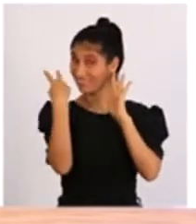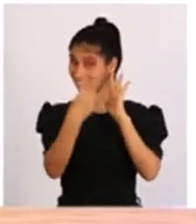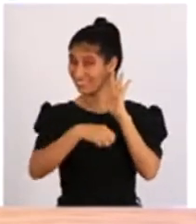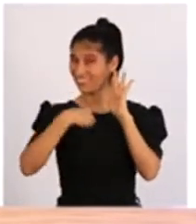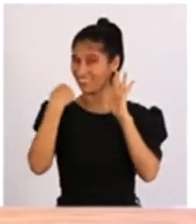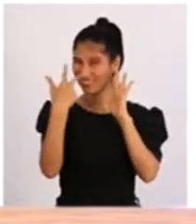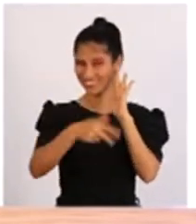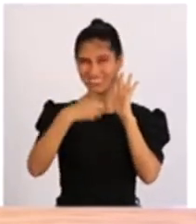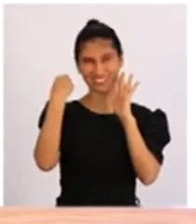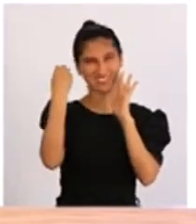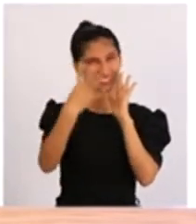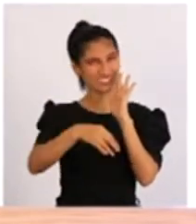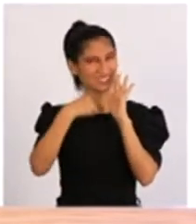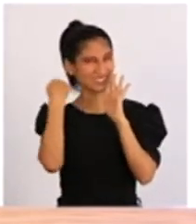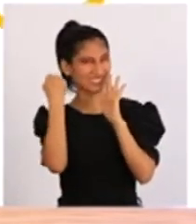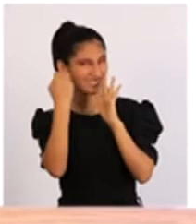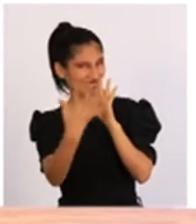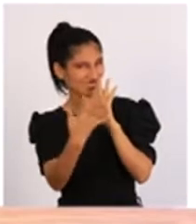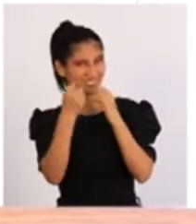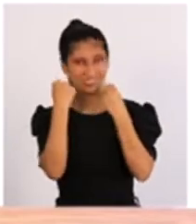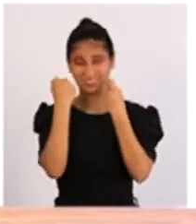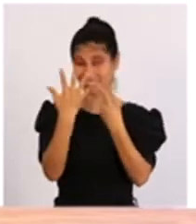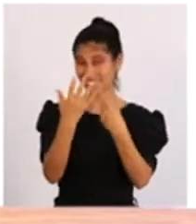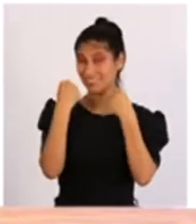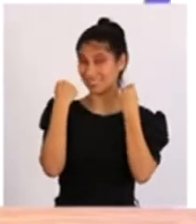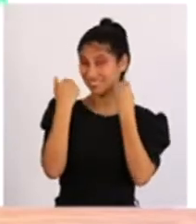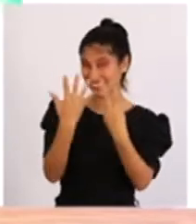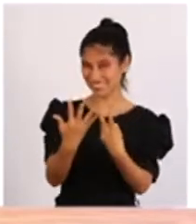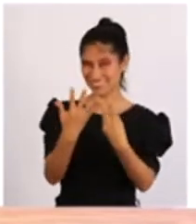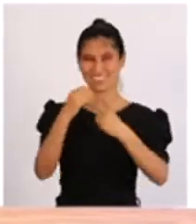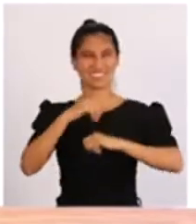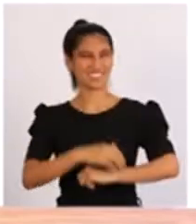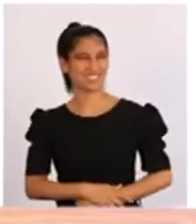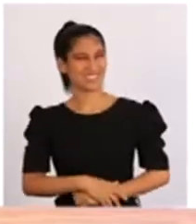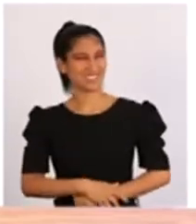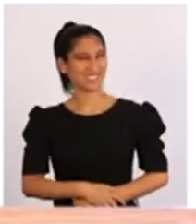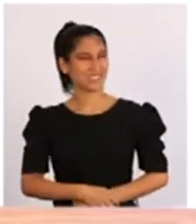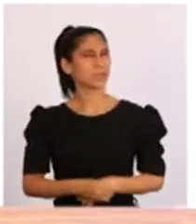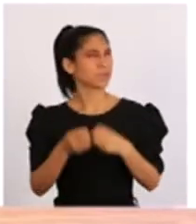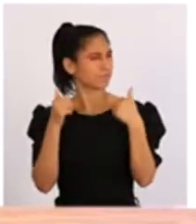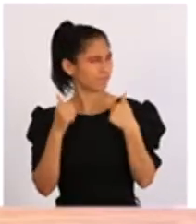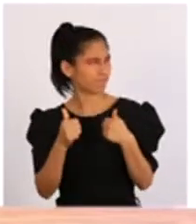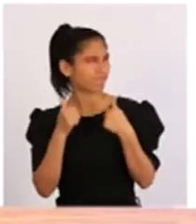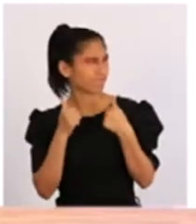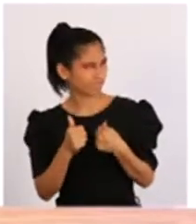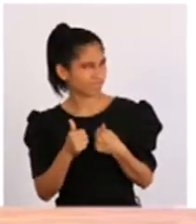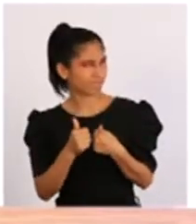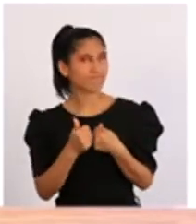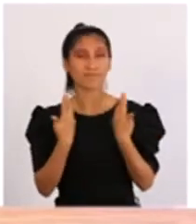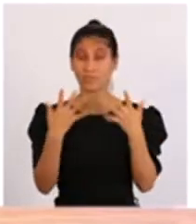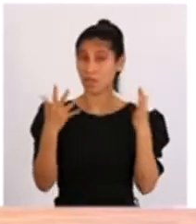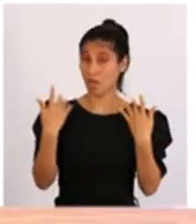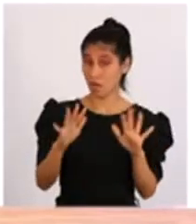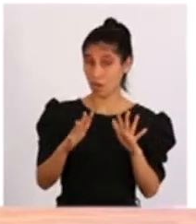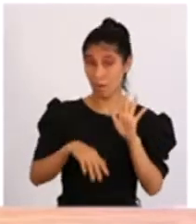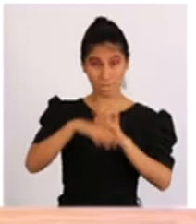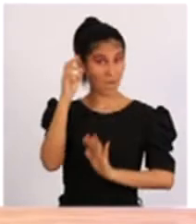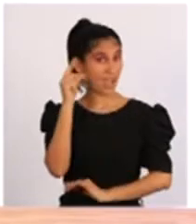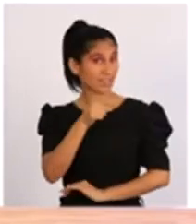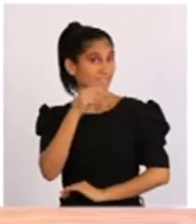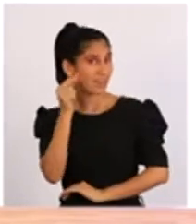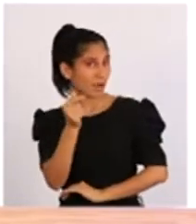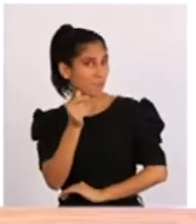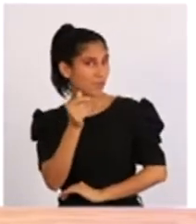1, 2, 3, 4, 5, 6 y 7. Muy bien, lo vamos a intentar un poco más